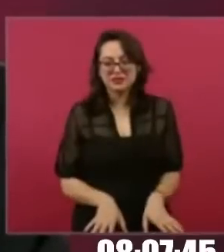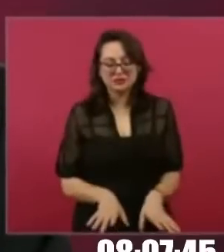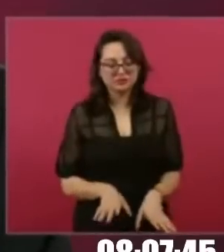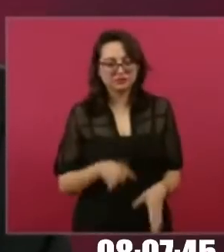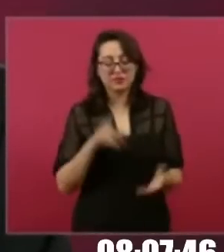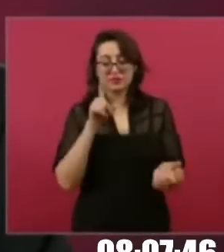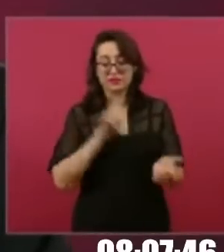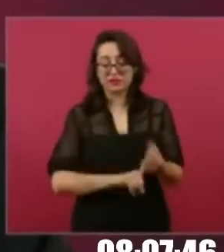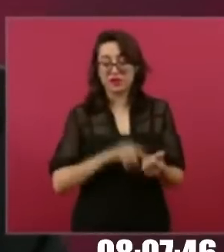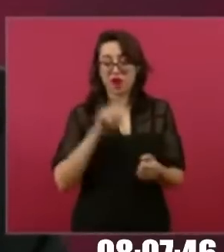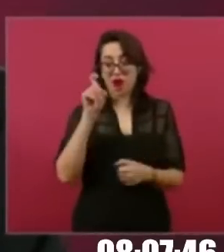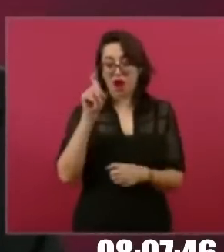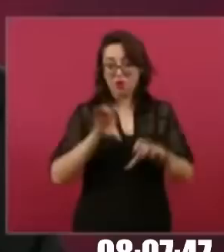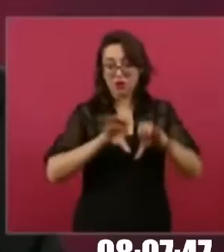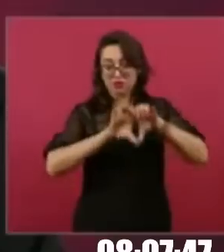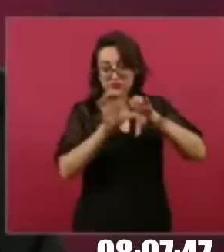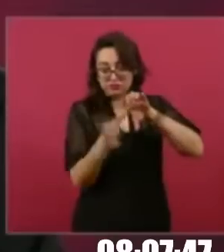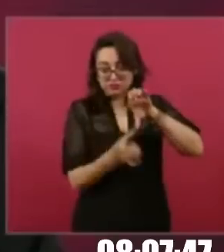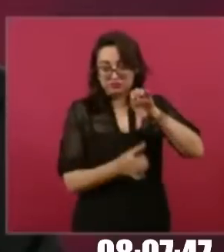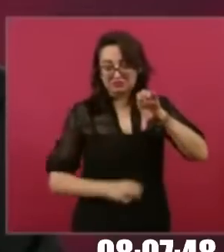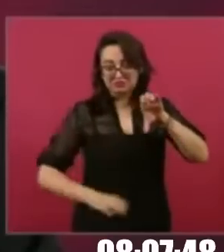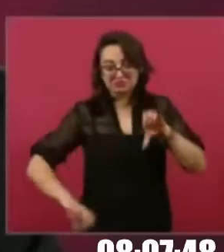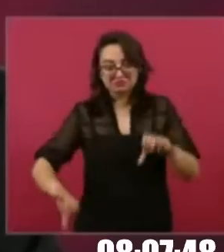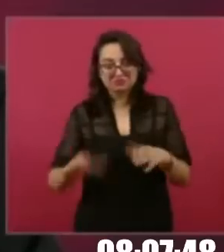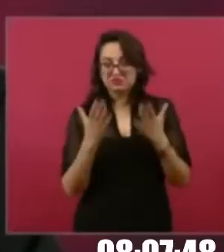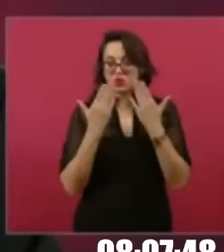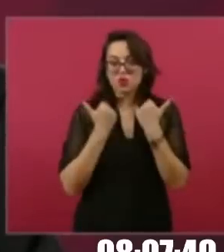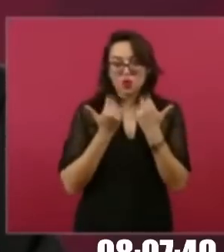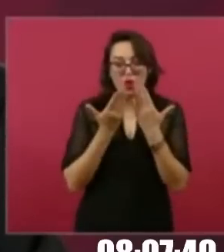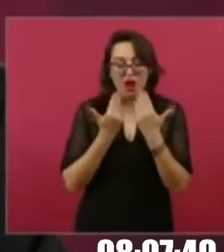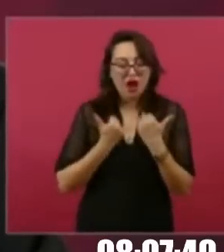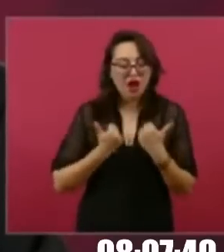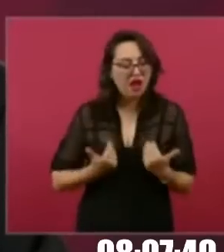a drenaje de la ciudad en Ciudad Constitución